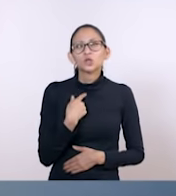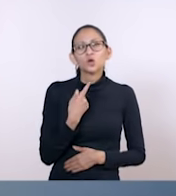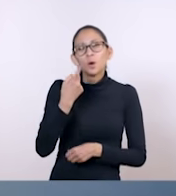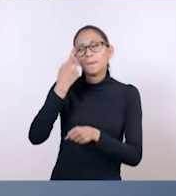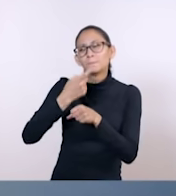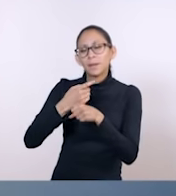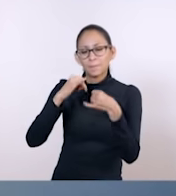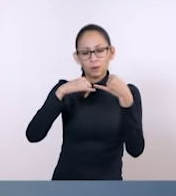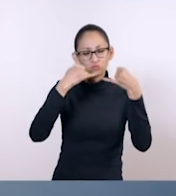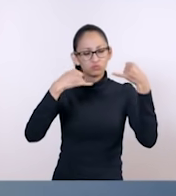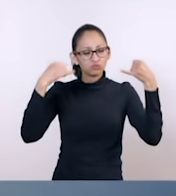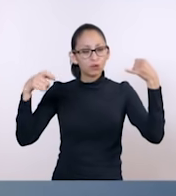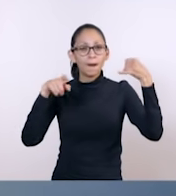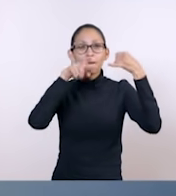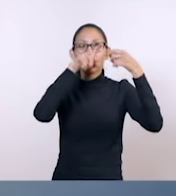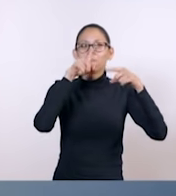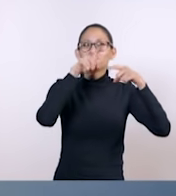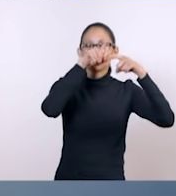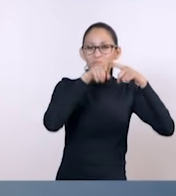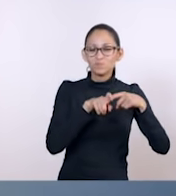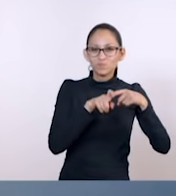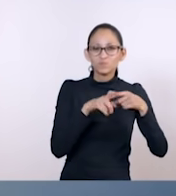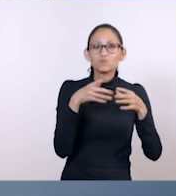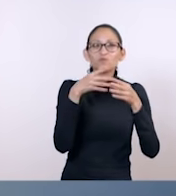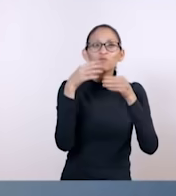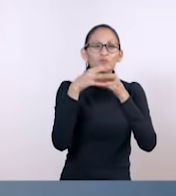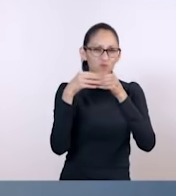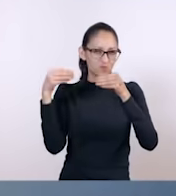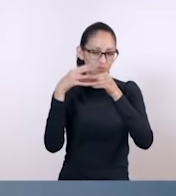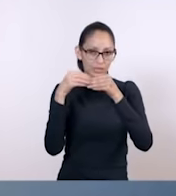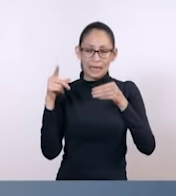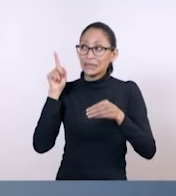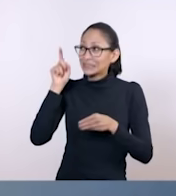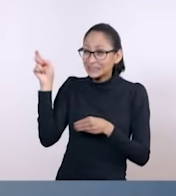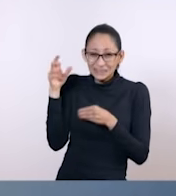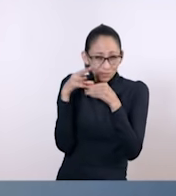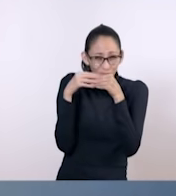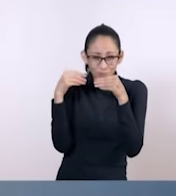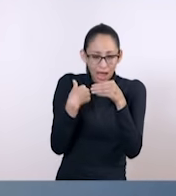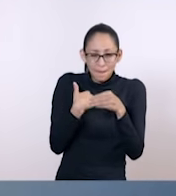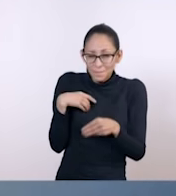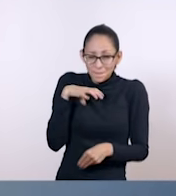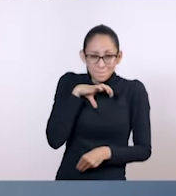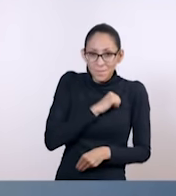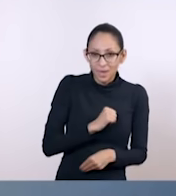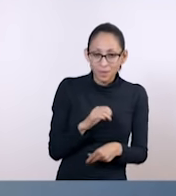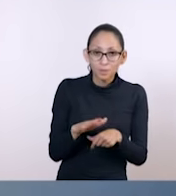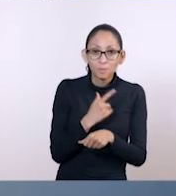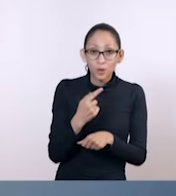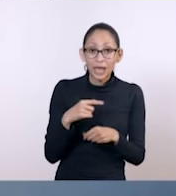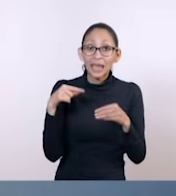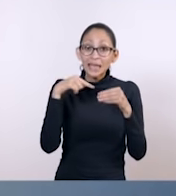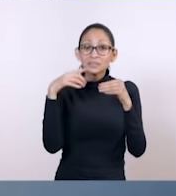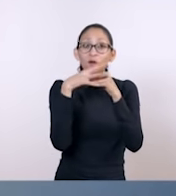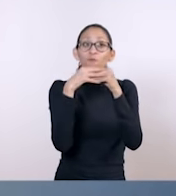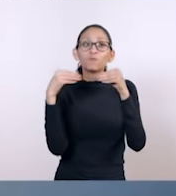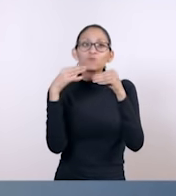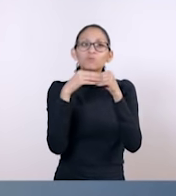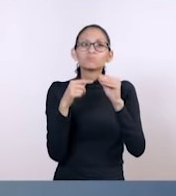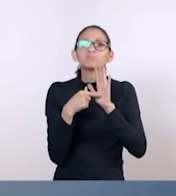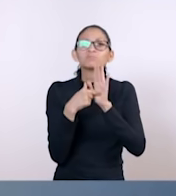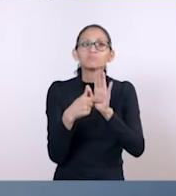primero esta fruta, que es mi favorita. Muy bien. Porque esta fruta representa mi derecho a la